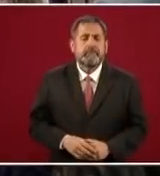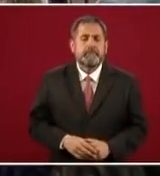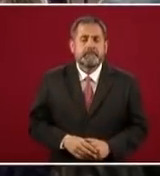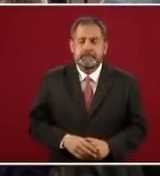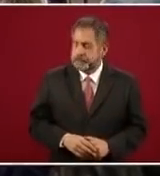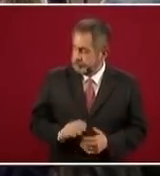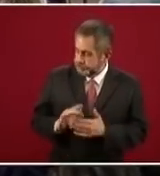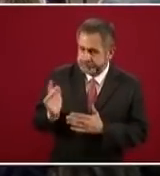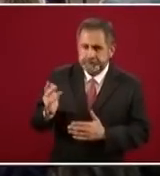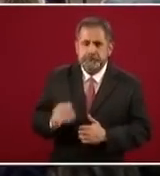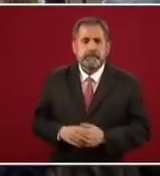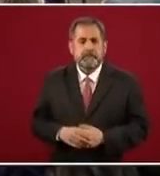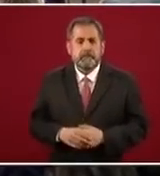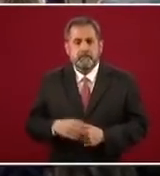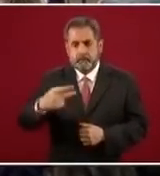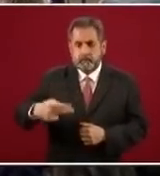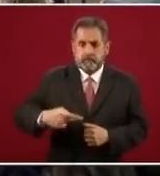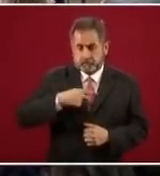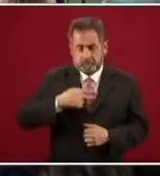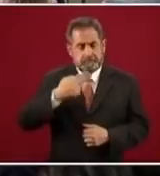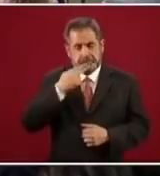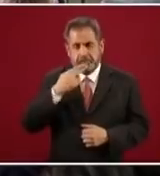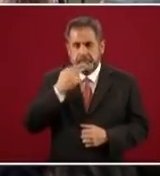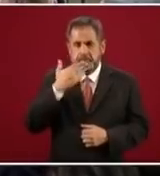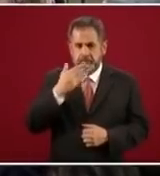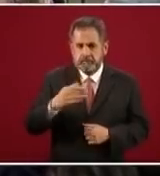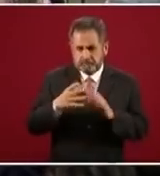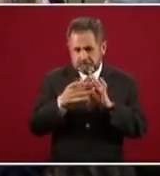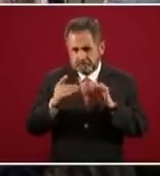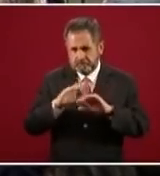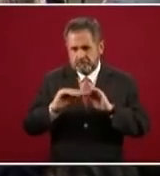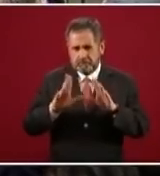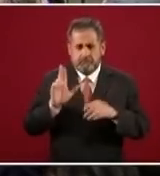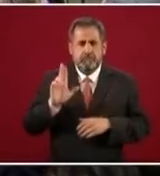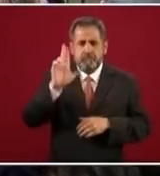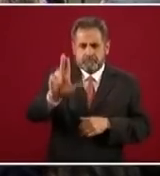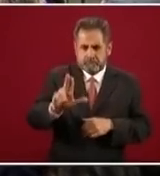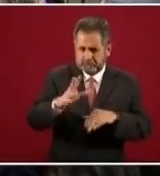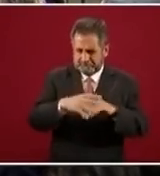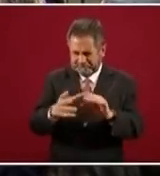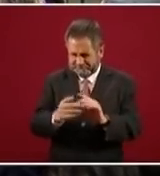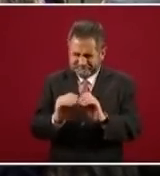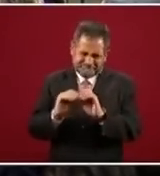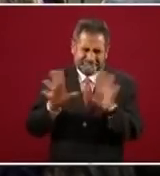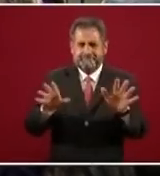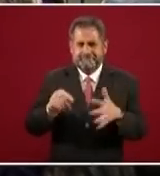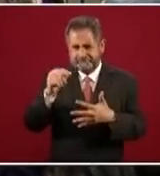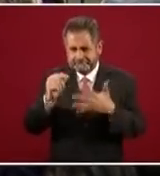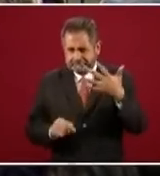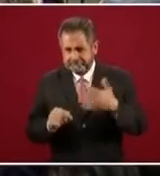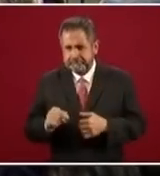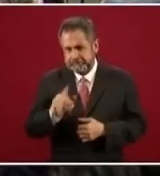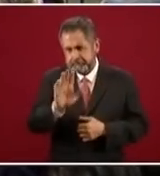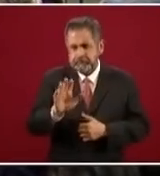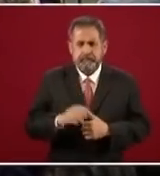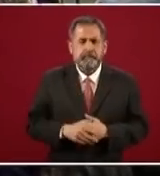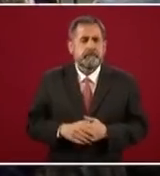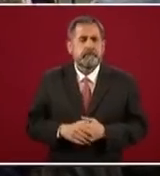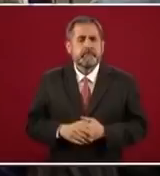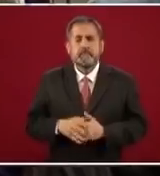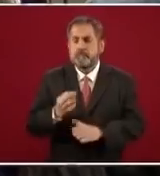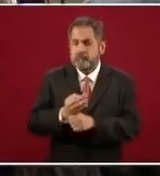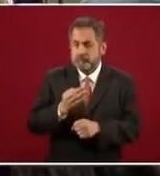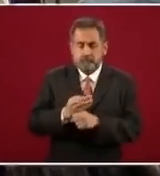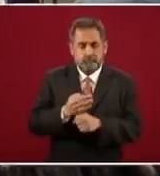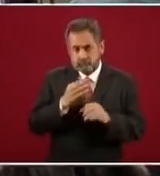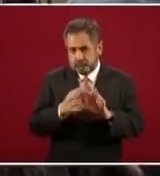Gracias. Sí, la pregunta es muy útil y podemos entrar en más detalles el próximo martes también en el Pulso de la Salud. Pero de manera general, ahorita